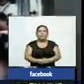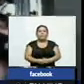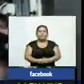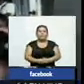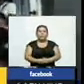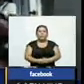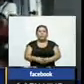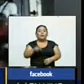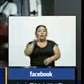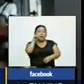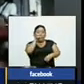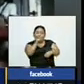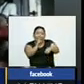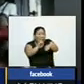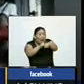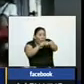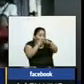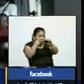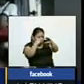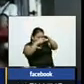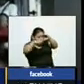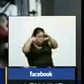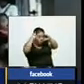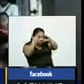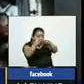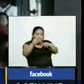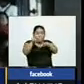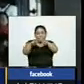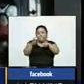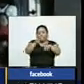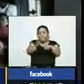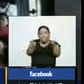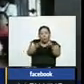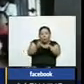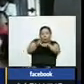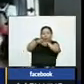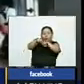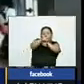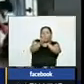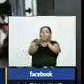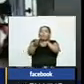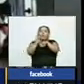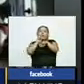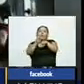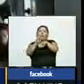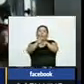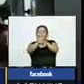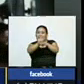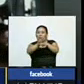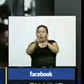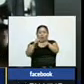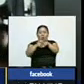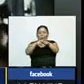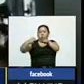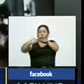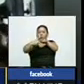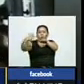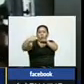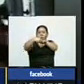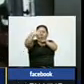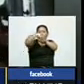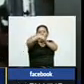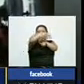Es el preciso momento en el que pasajeros de un microbus de la ruta 152 eran despojados de sus